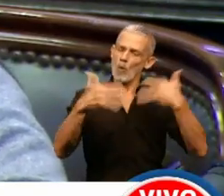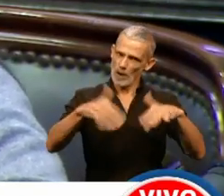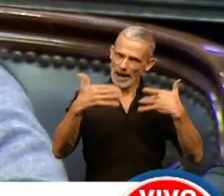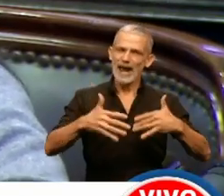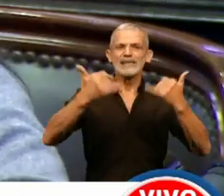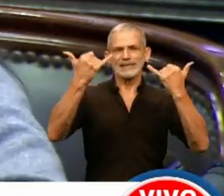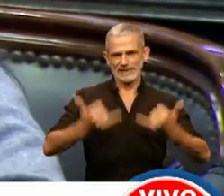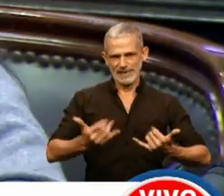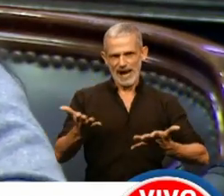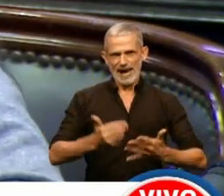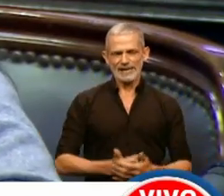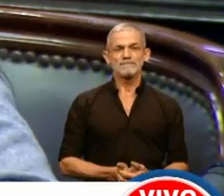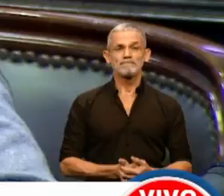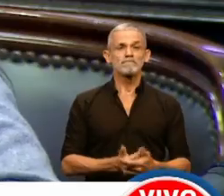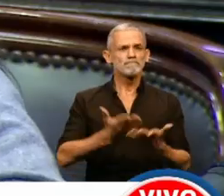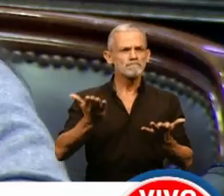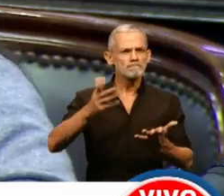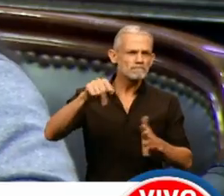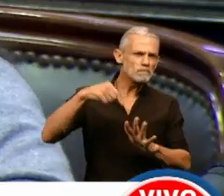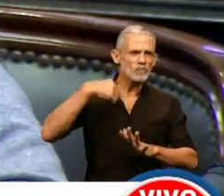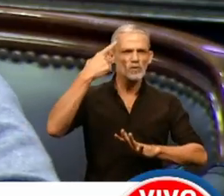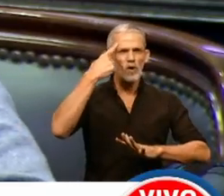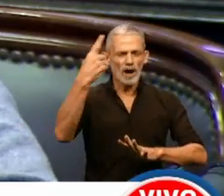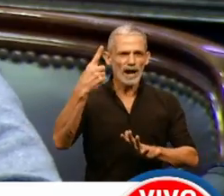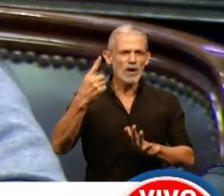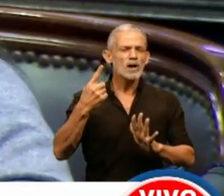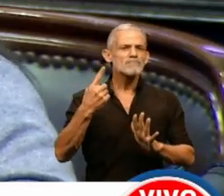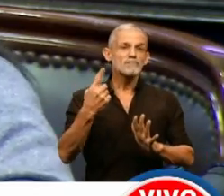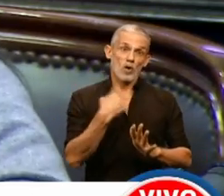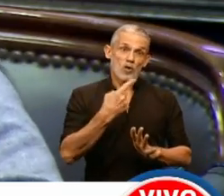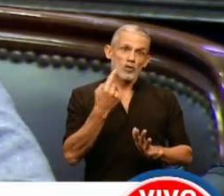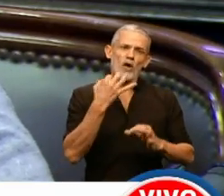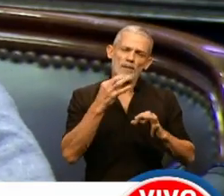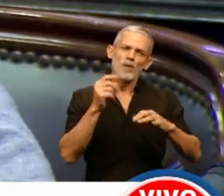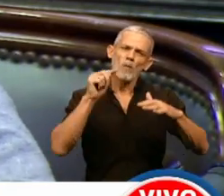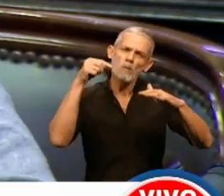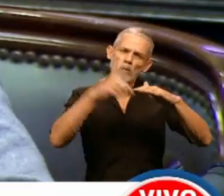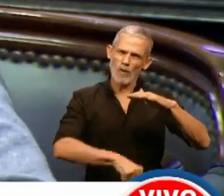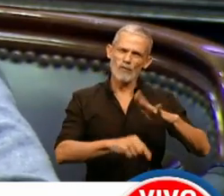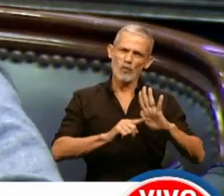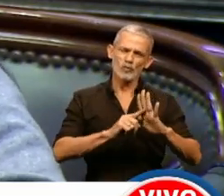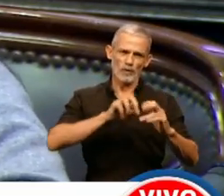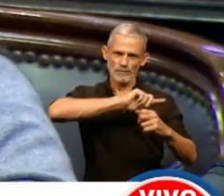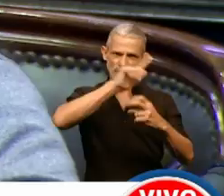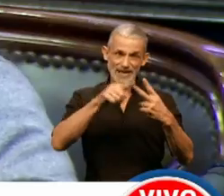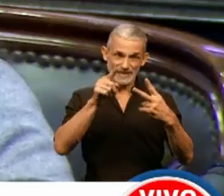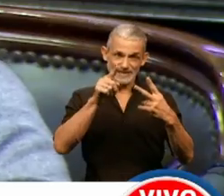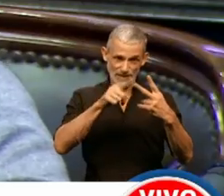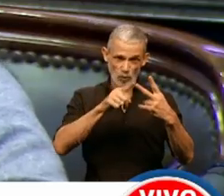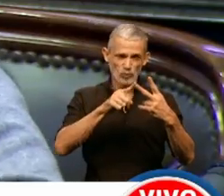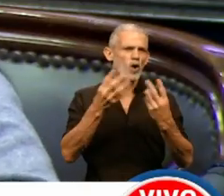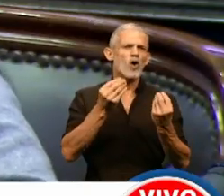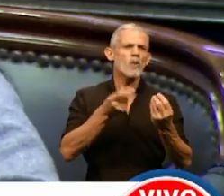urgentes que son entonces acá me parece que hay que seguir profundizando segunda cuestión como lo